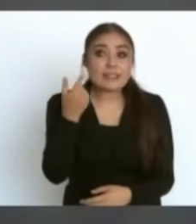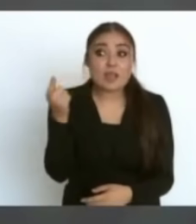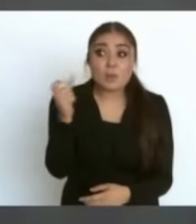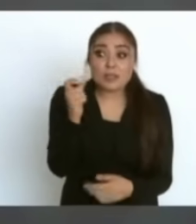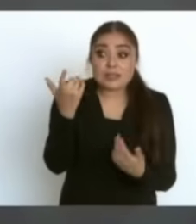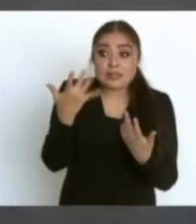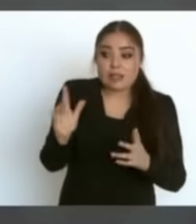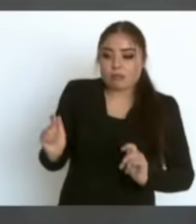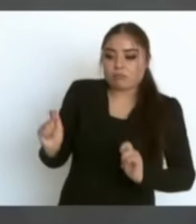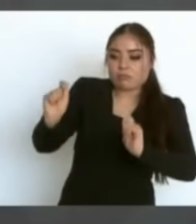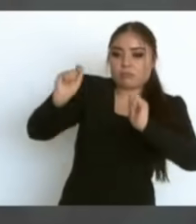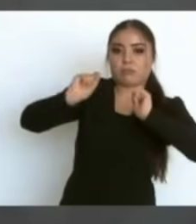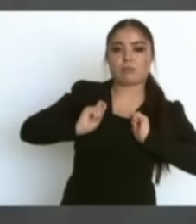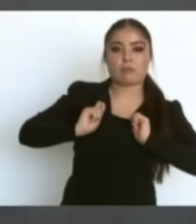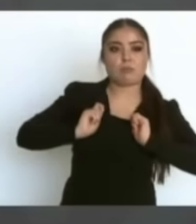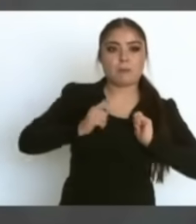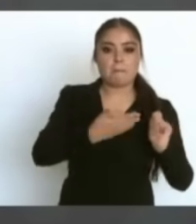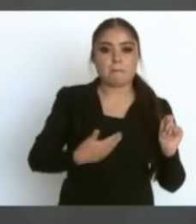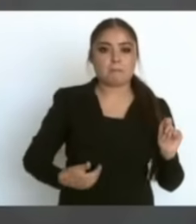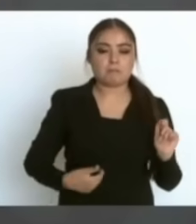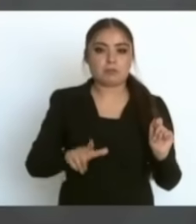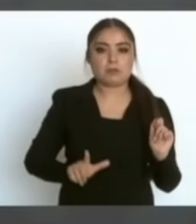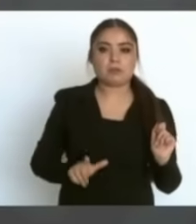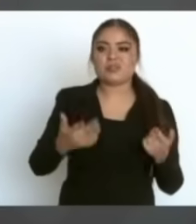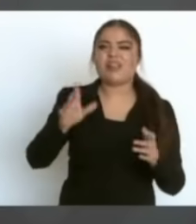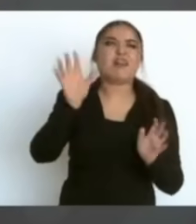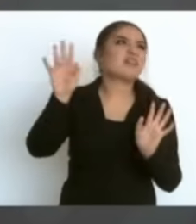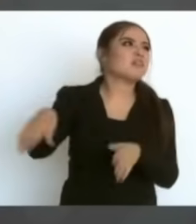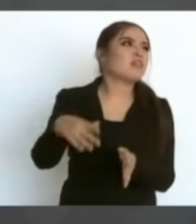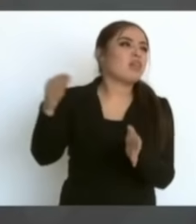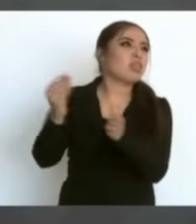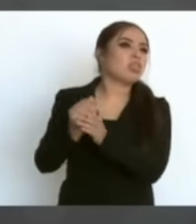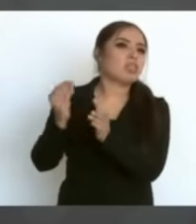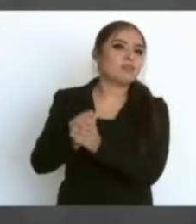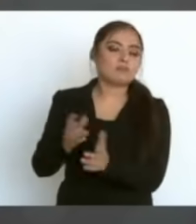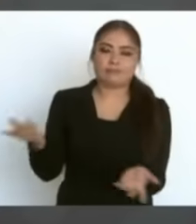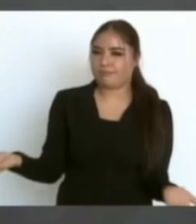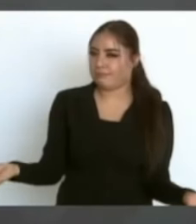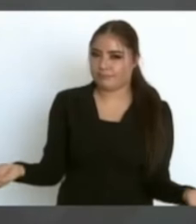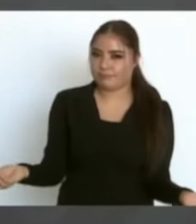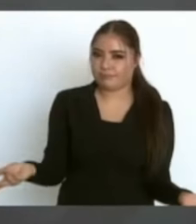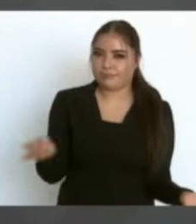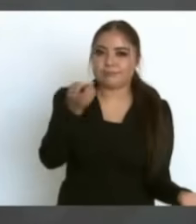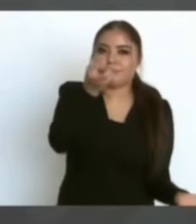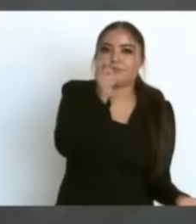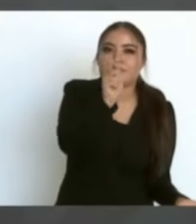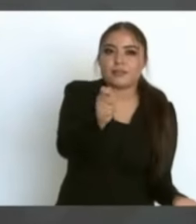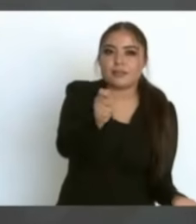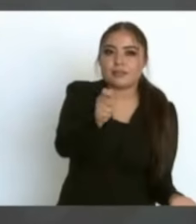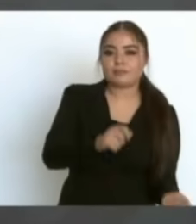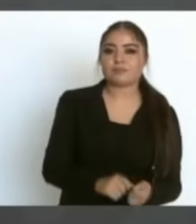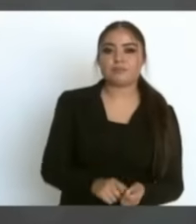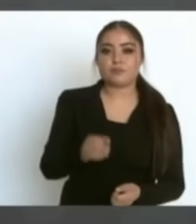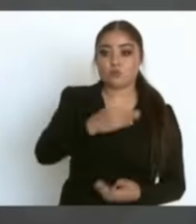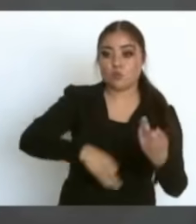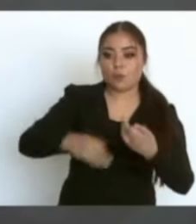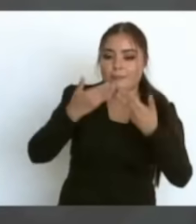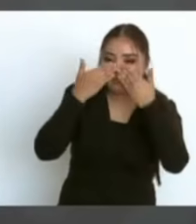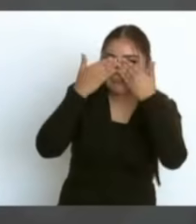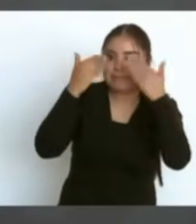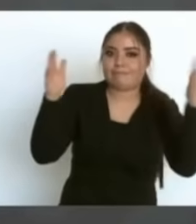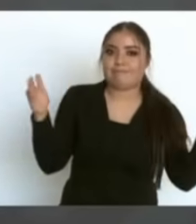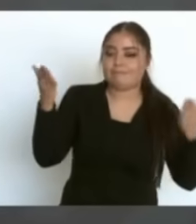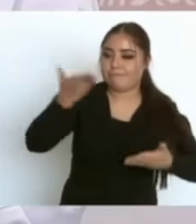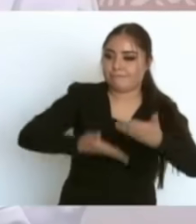ya una vez que tienen los cargos ya no quieren escuchar aquí lo que estamos demostrando todos es que estamos escuchando nos